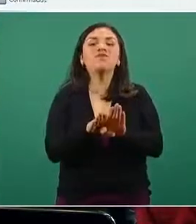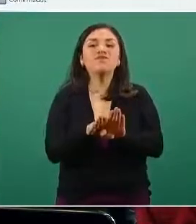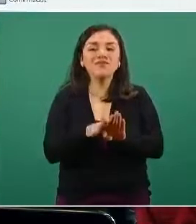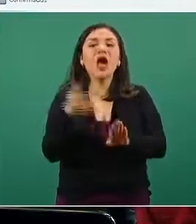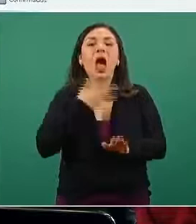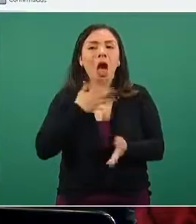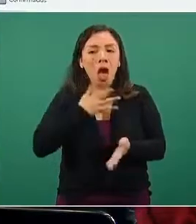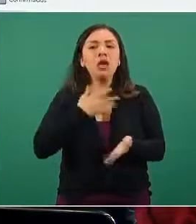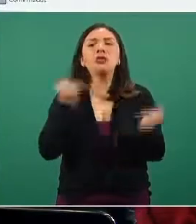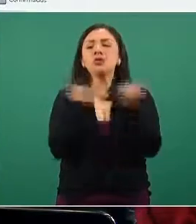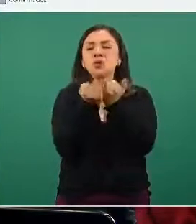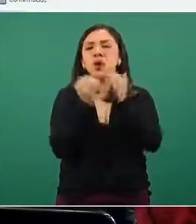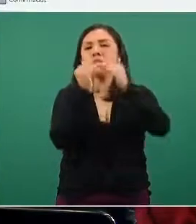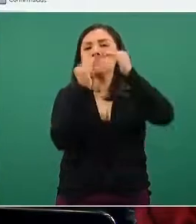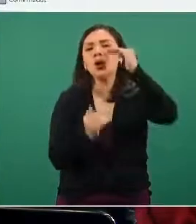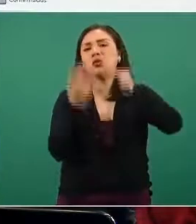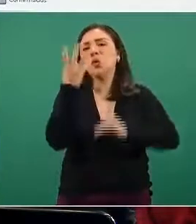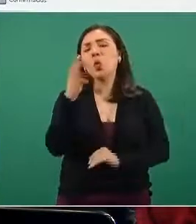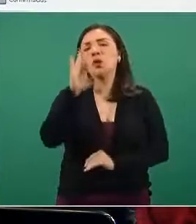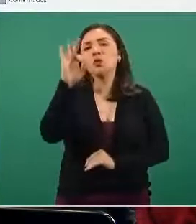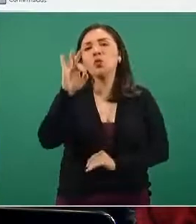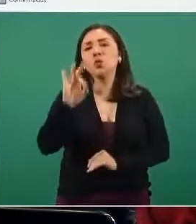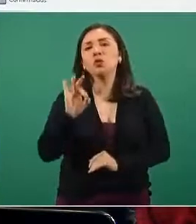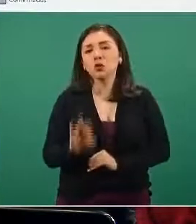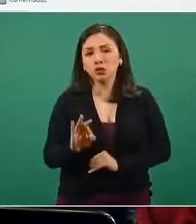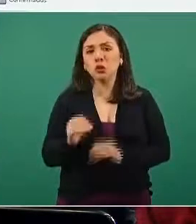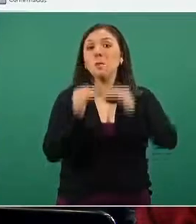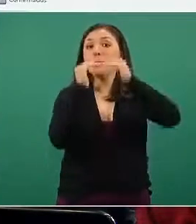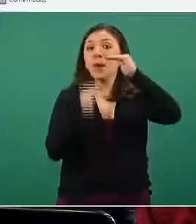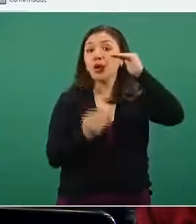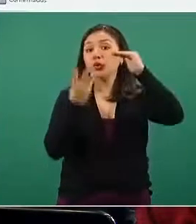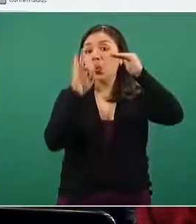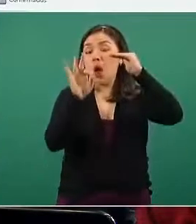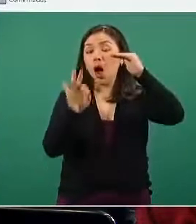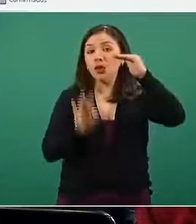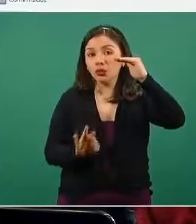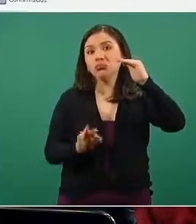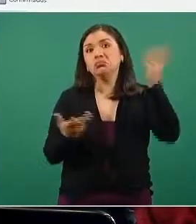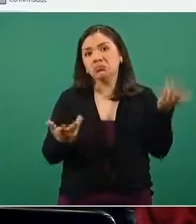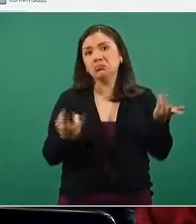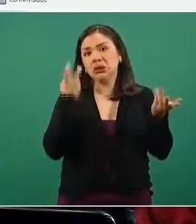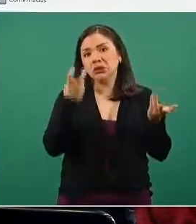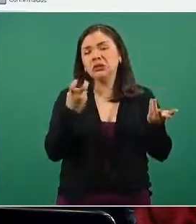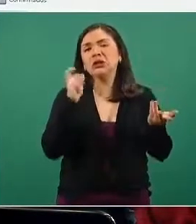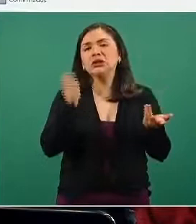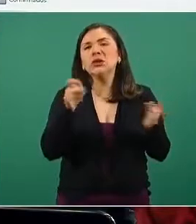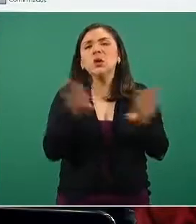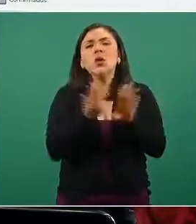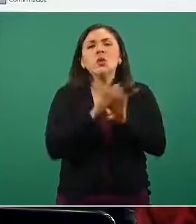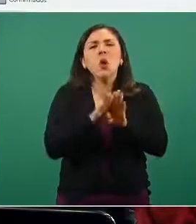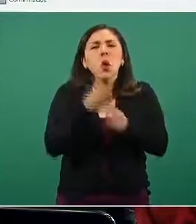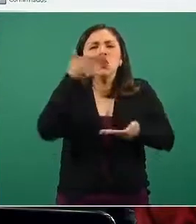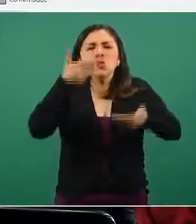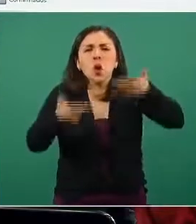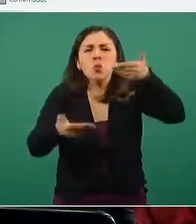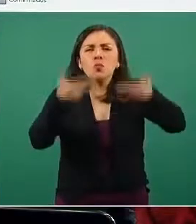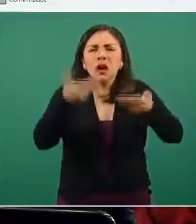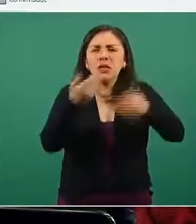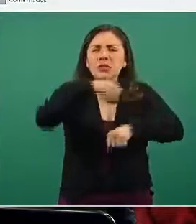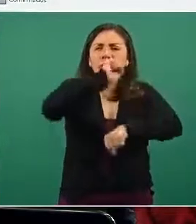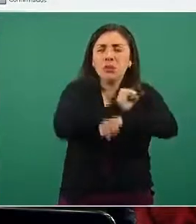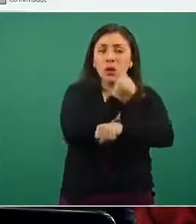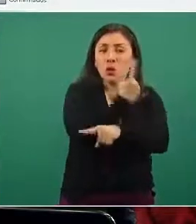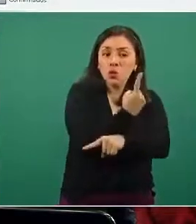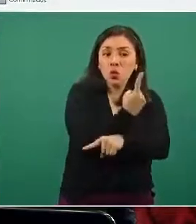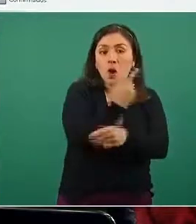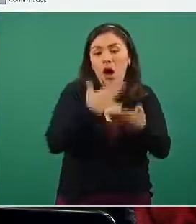una disminución de 4 puntos porcentuales, menos 4 puntos porcentuales para efectos de comparar la semana 1